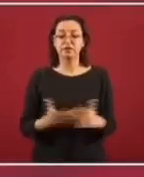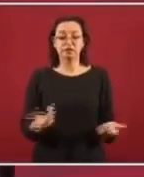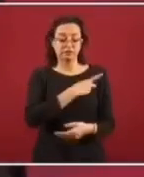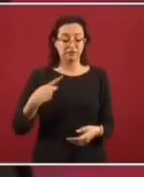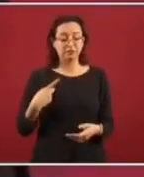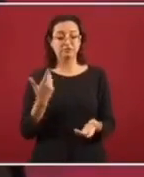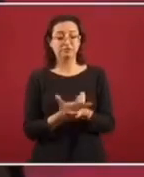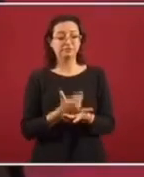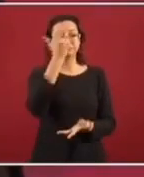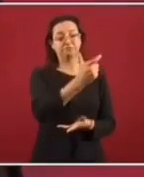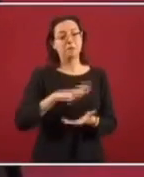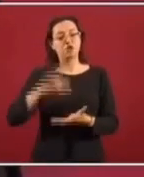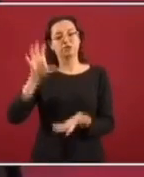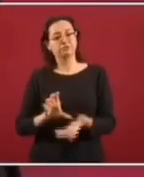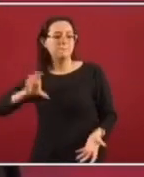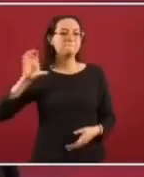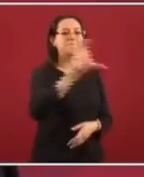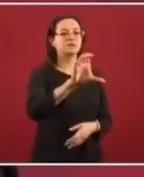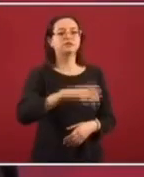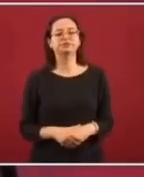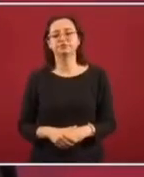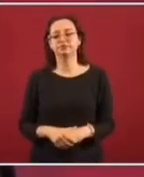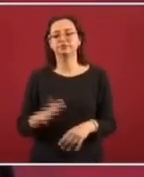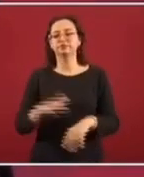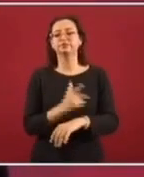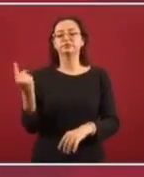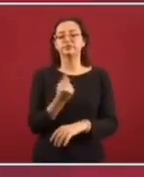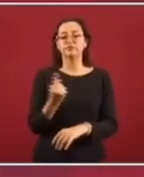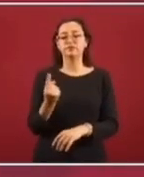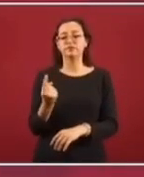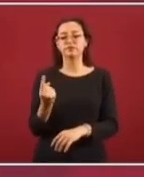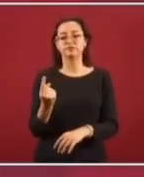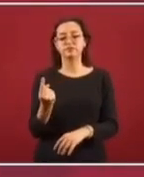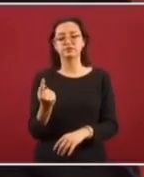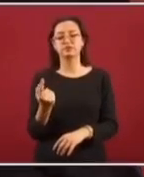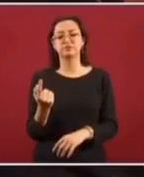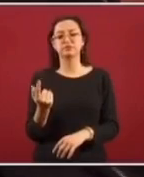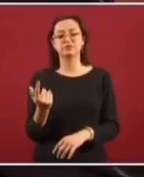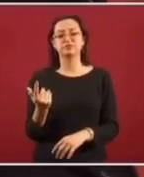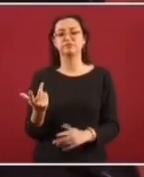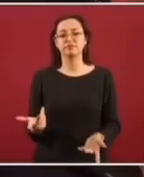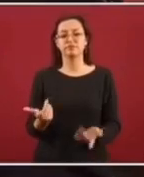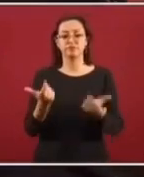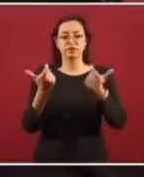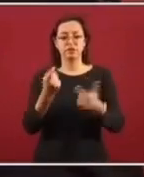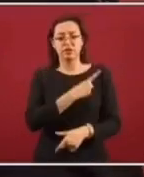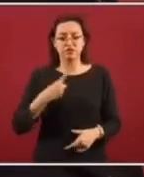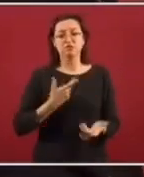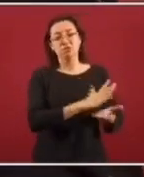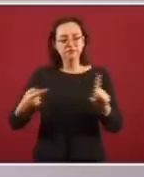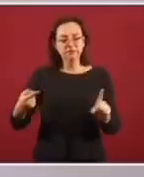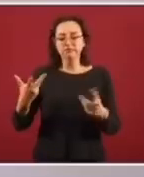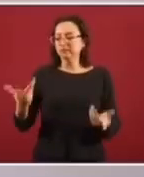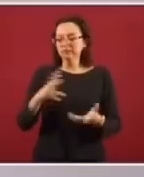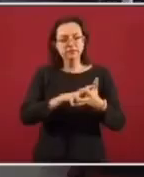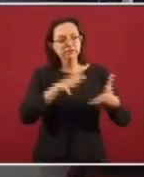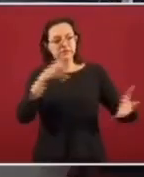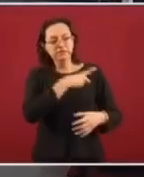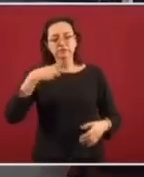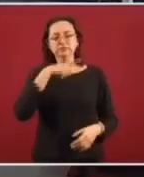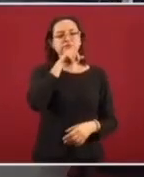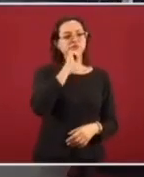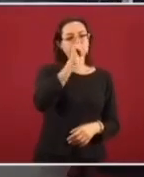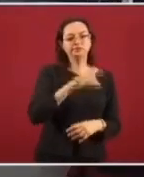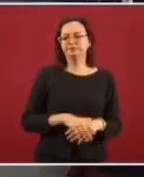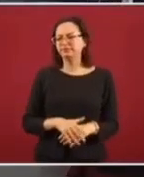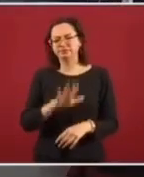destinar la mayoría de los recursos, porque no queremos que se incremente la deuda. ¿Tendrá el presidente de